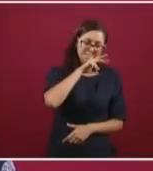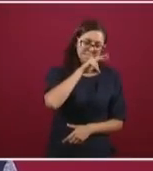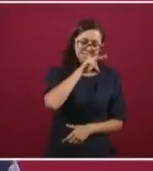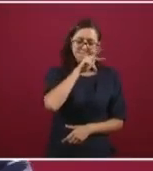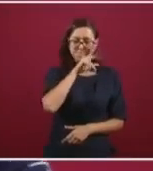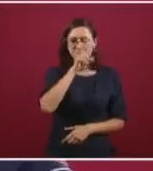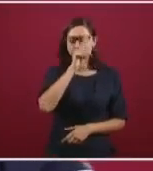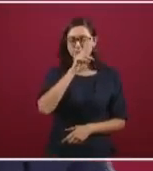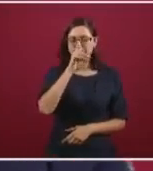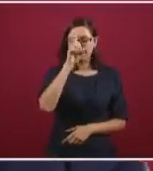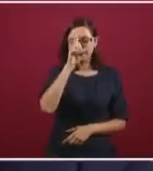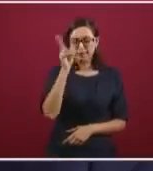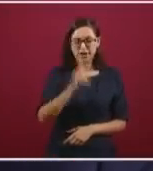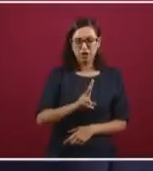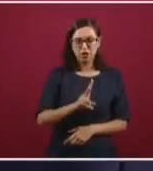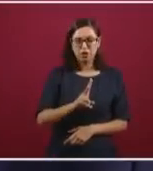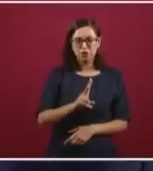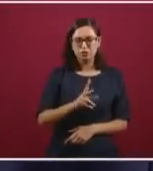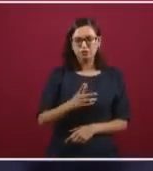nuestra